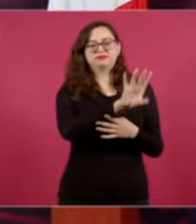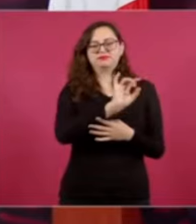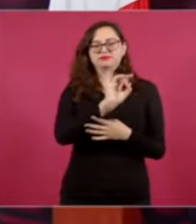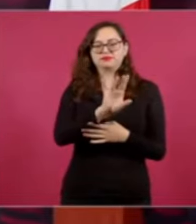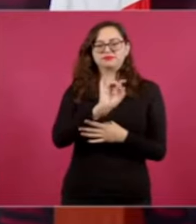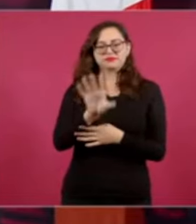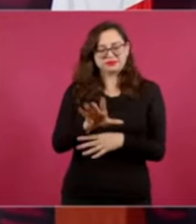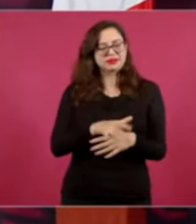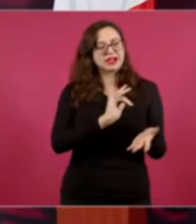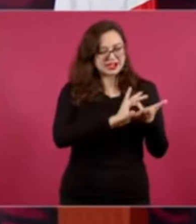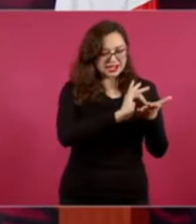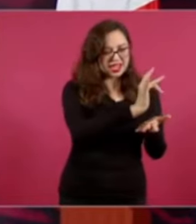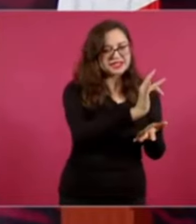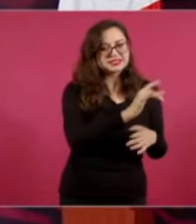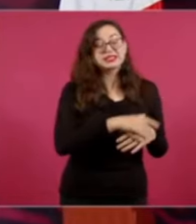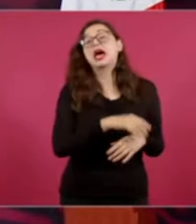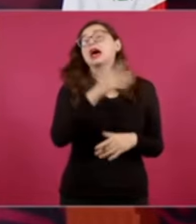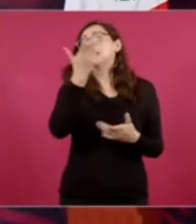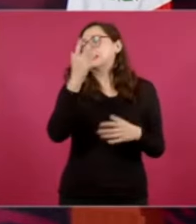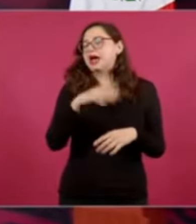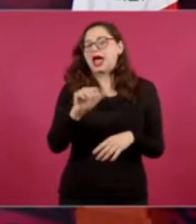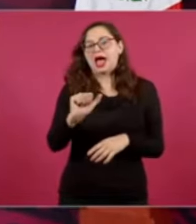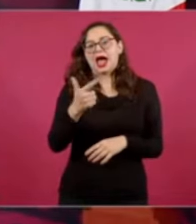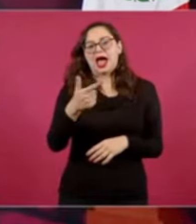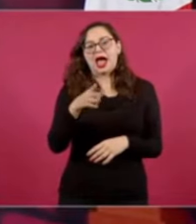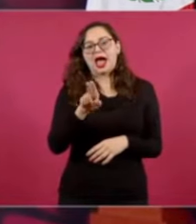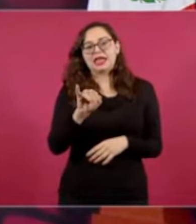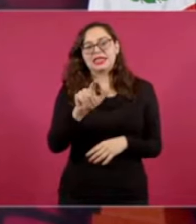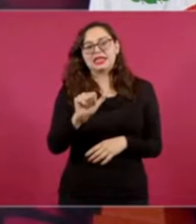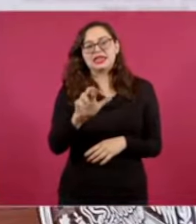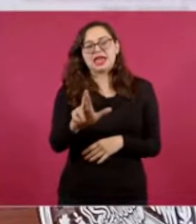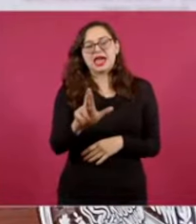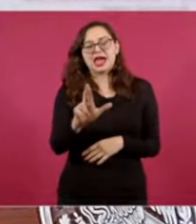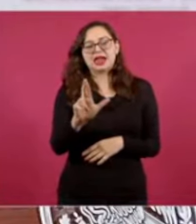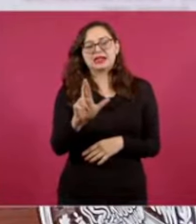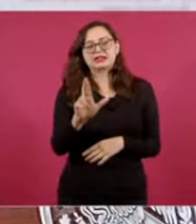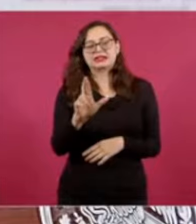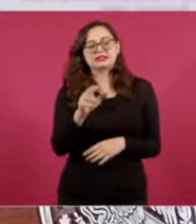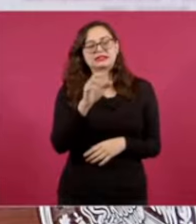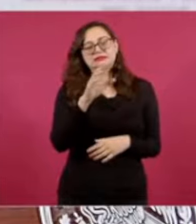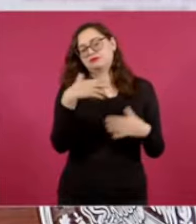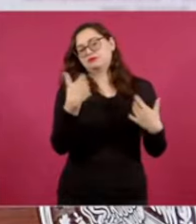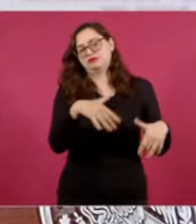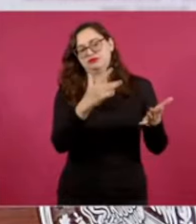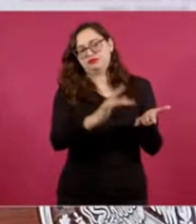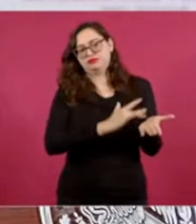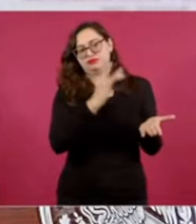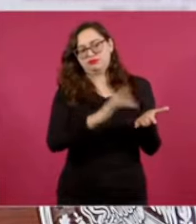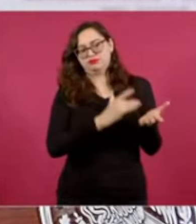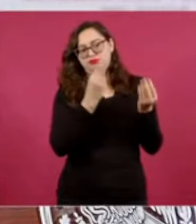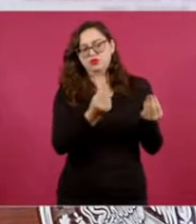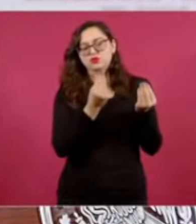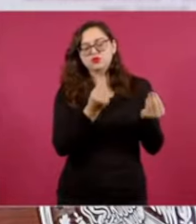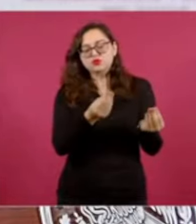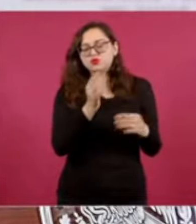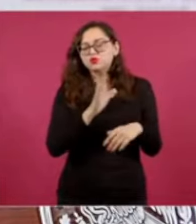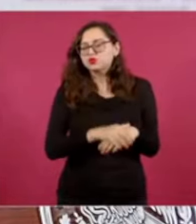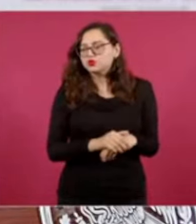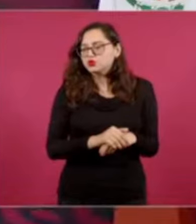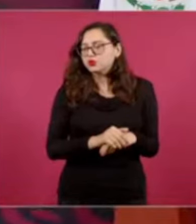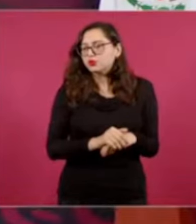por los servicios prestados. Aguilar Camín, no, ese nos ayudó muchísimo y nos sigue ayudando. El señor